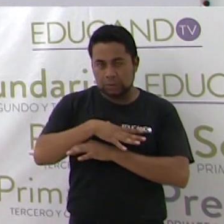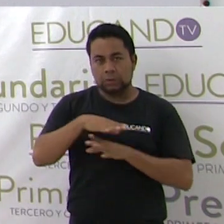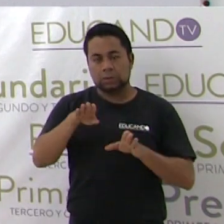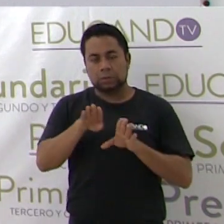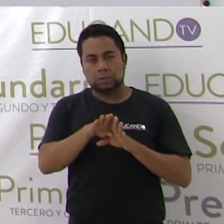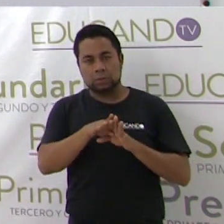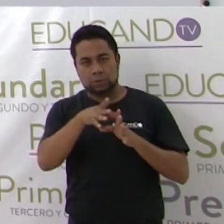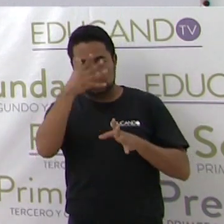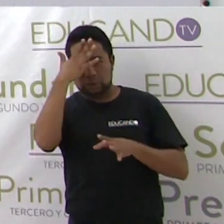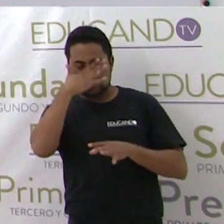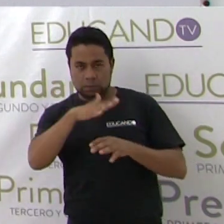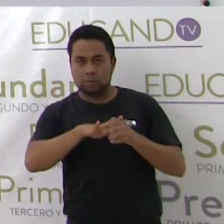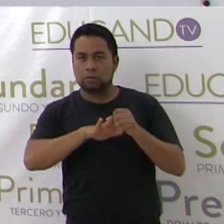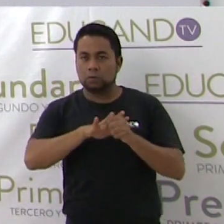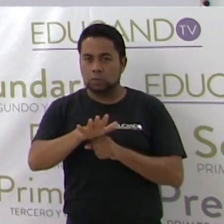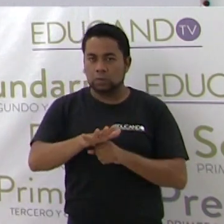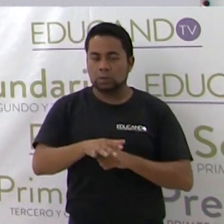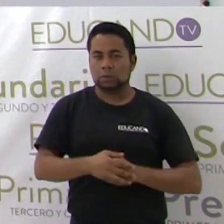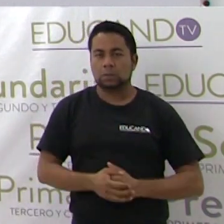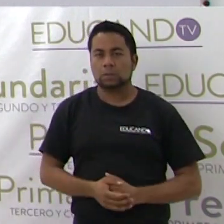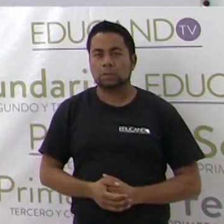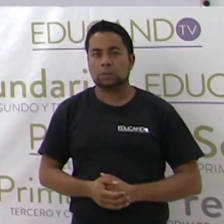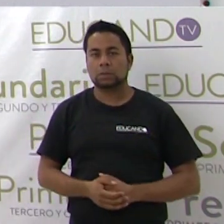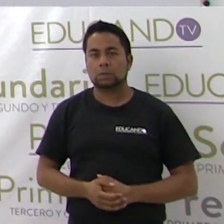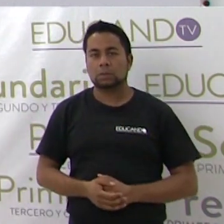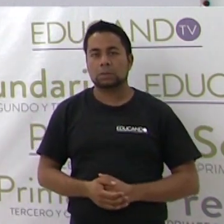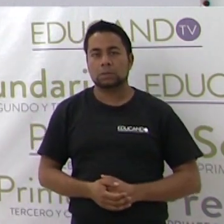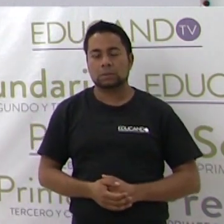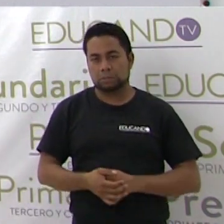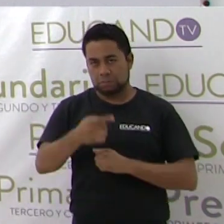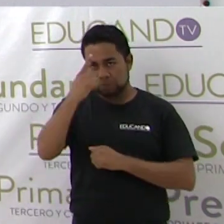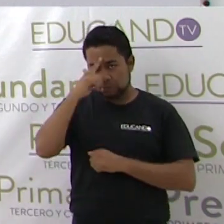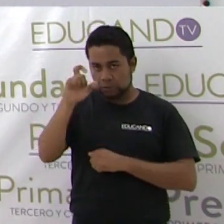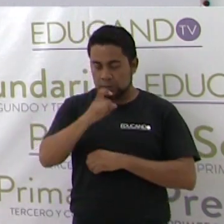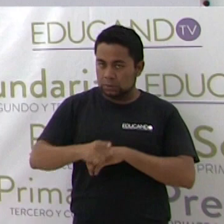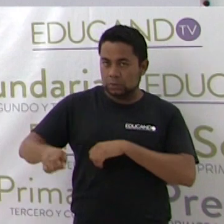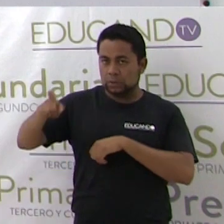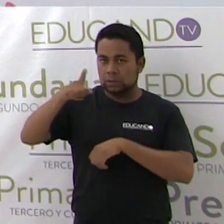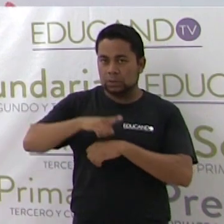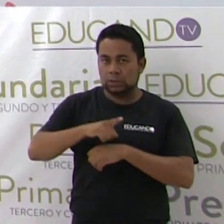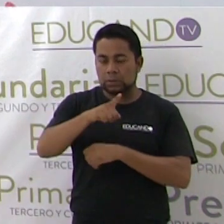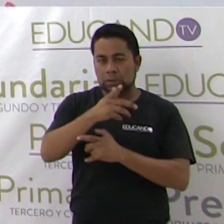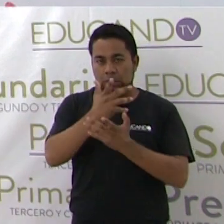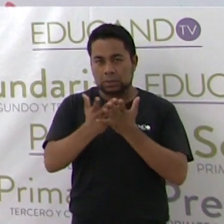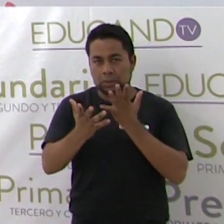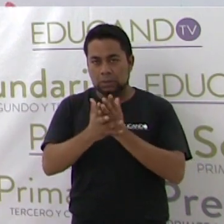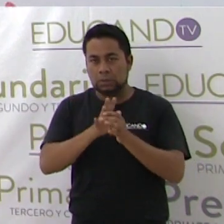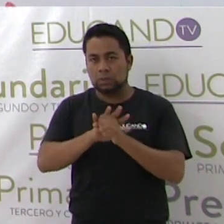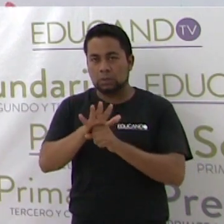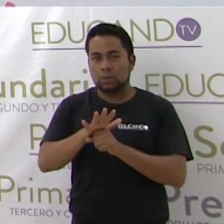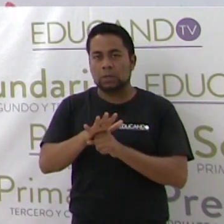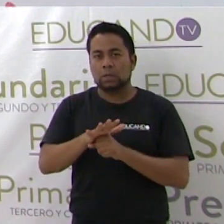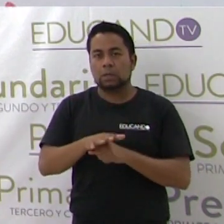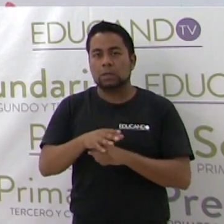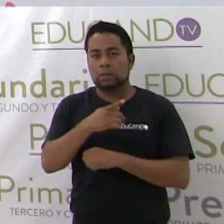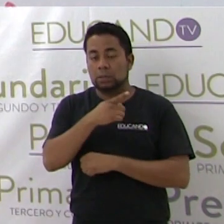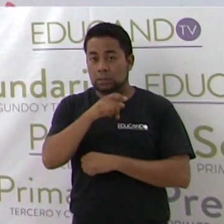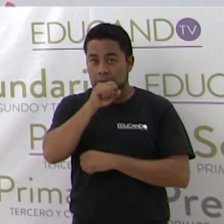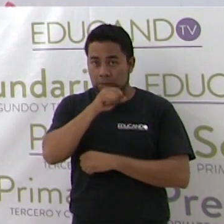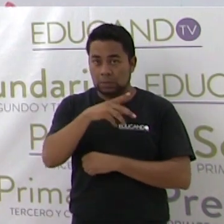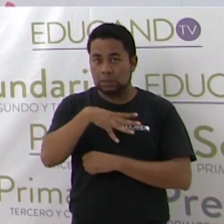referencia de lo que es el día de cuando se realizó la acción. Tenemos